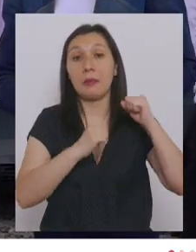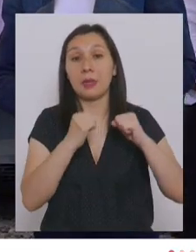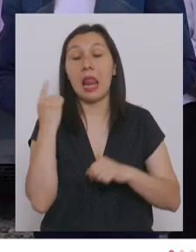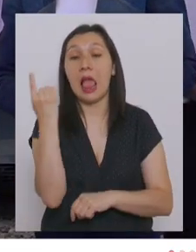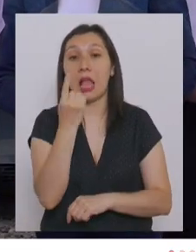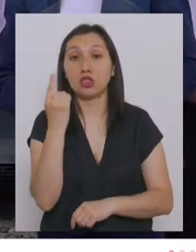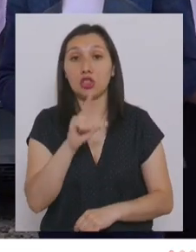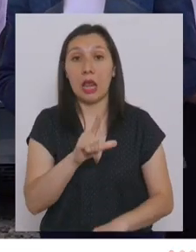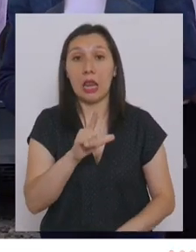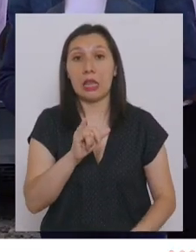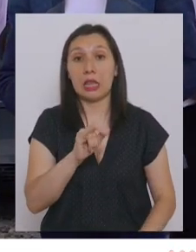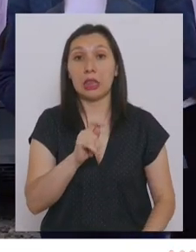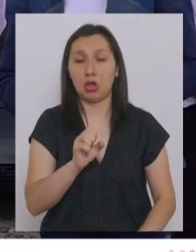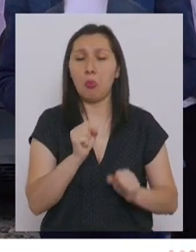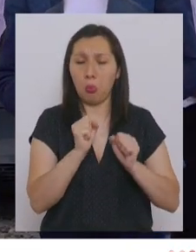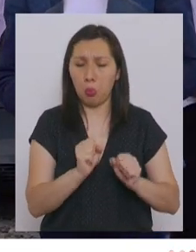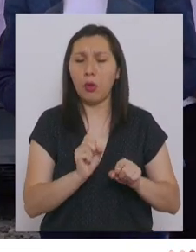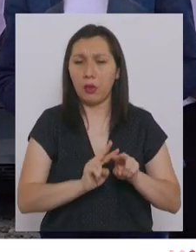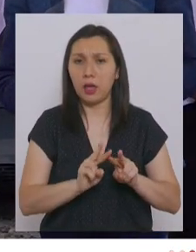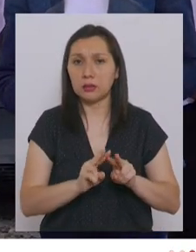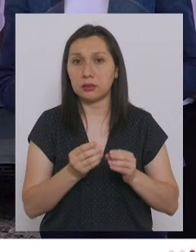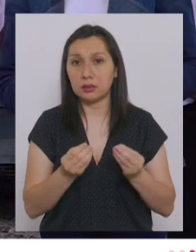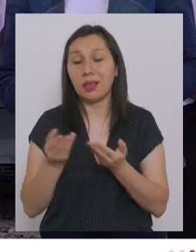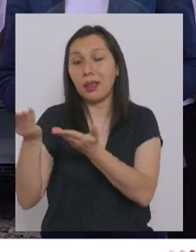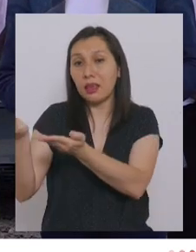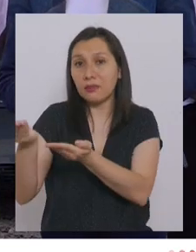litio, bueno, eso se puede hacer. De hecho,